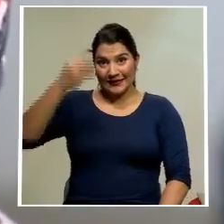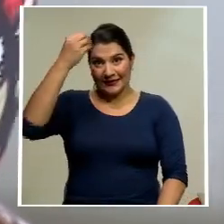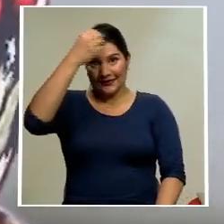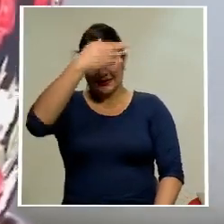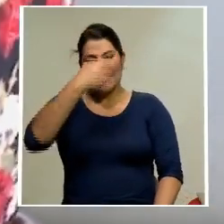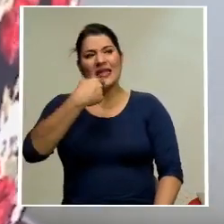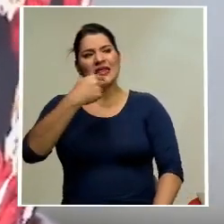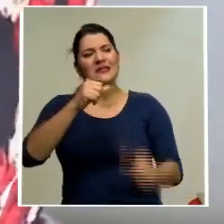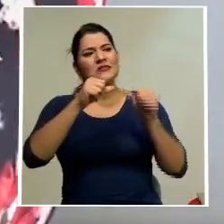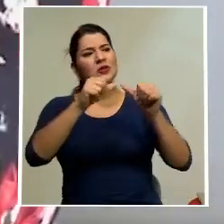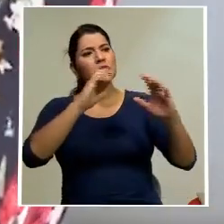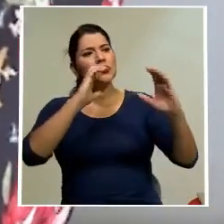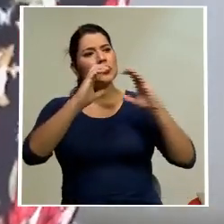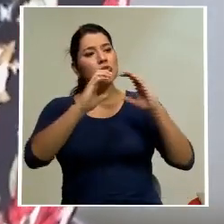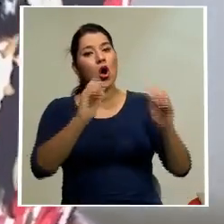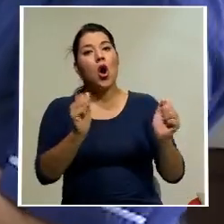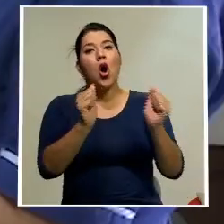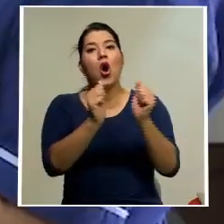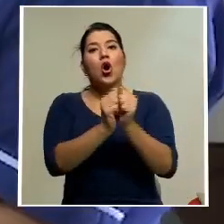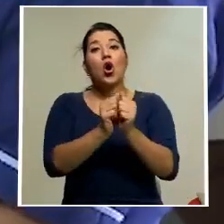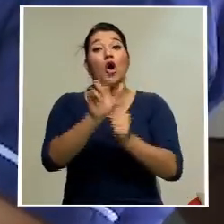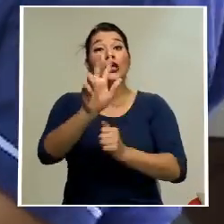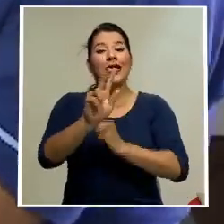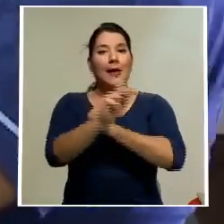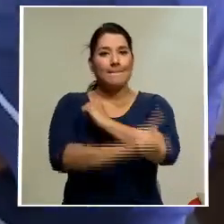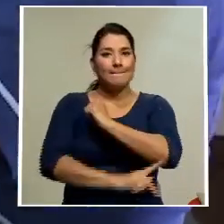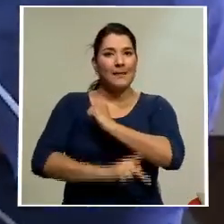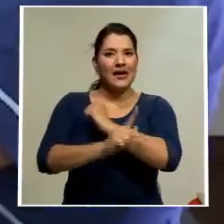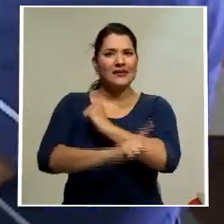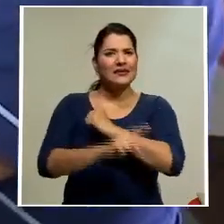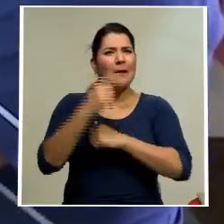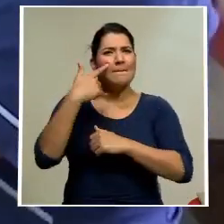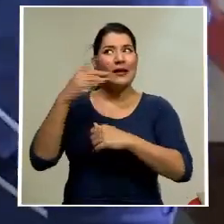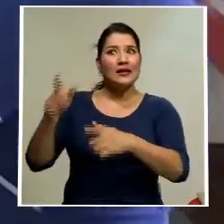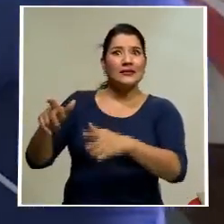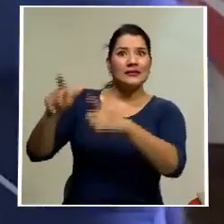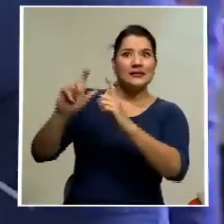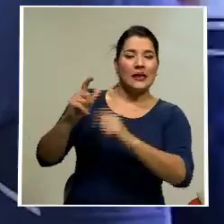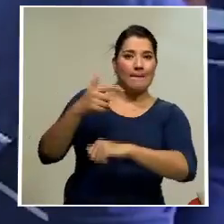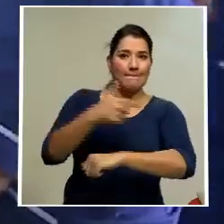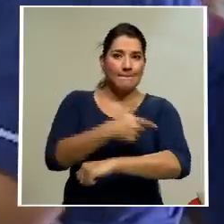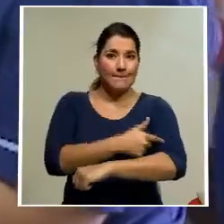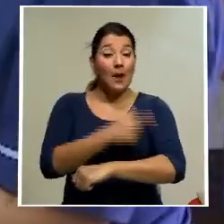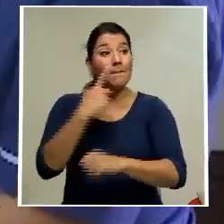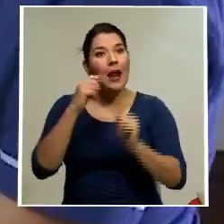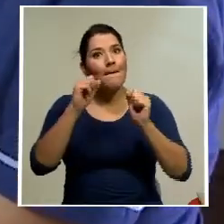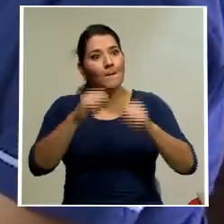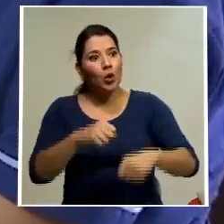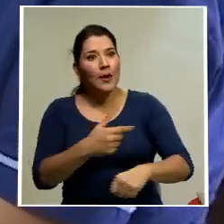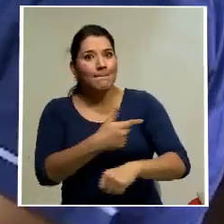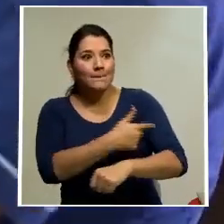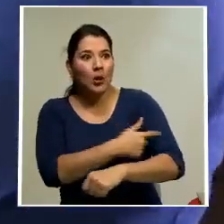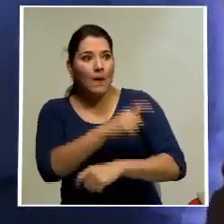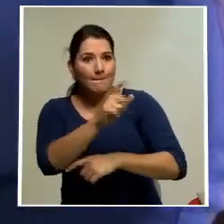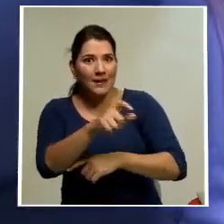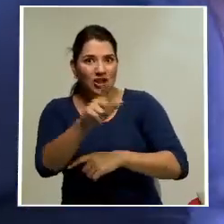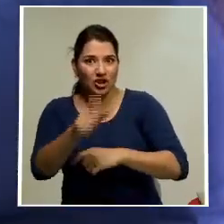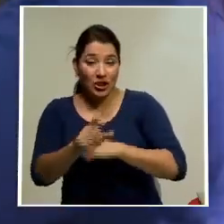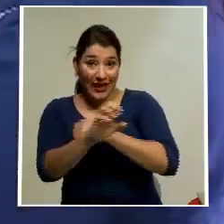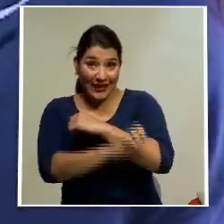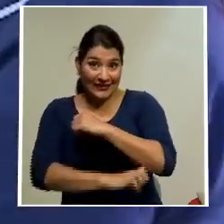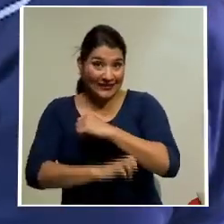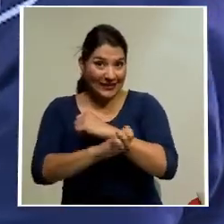mantienen conversaciones con por lo menos 3 países para gestiones de donación de vacunas para cubrir a la población migrante con